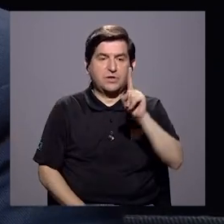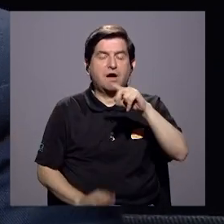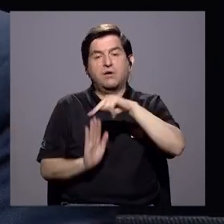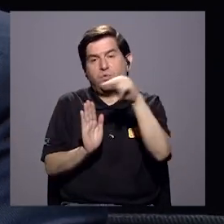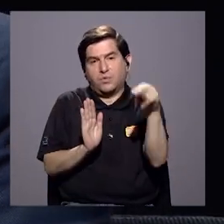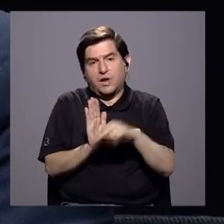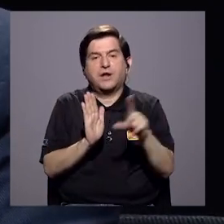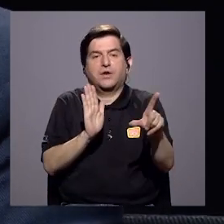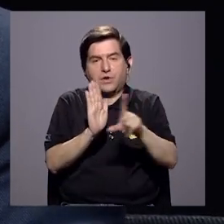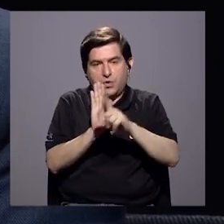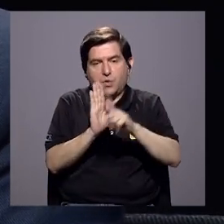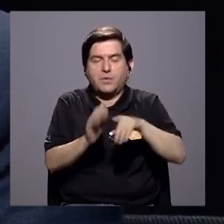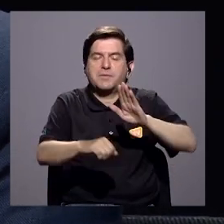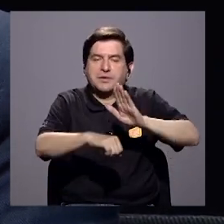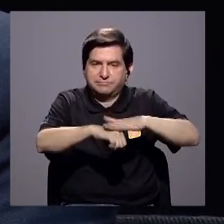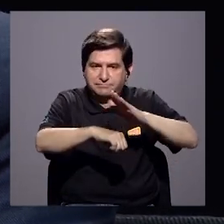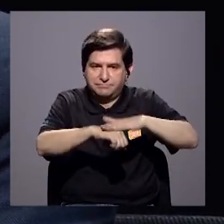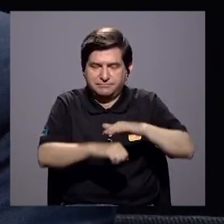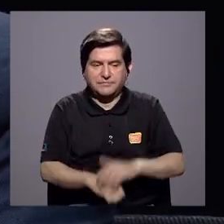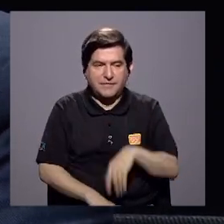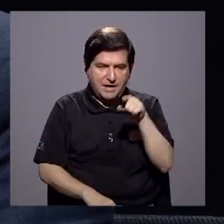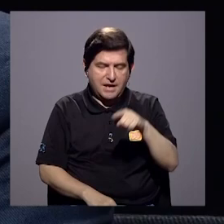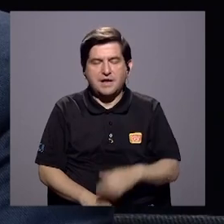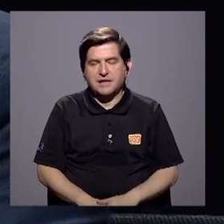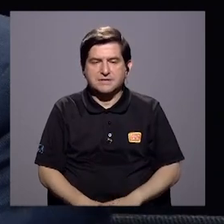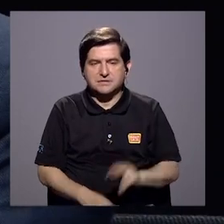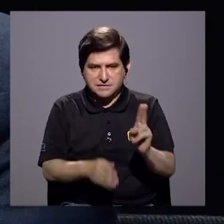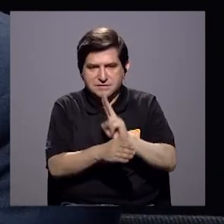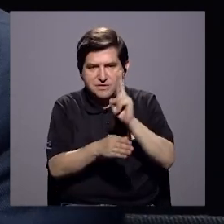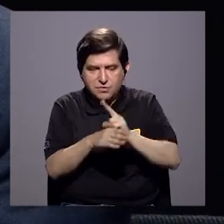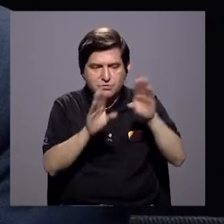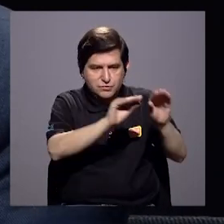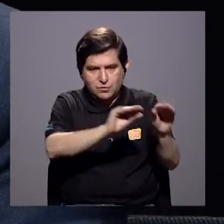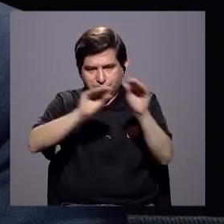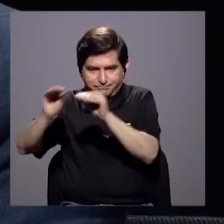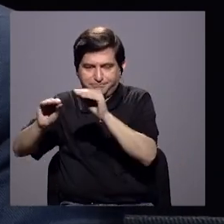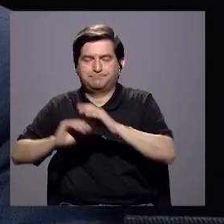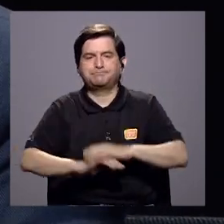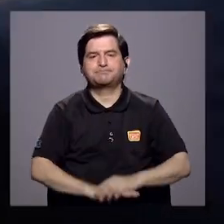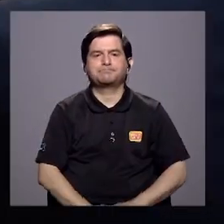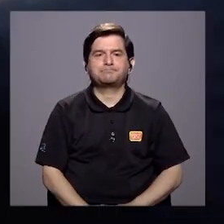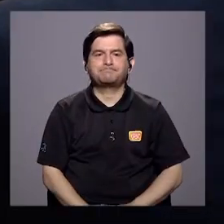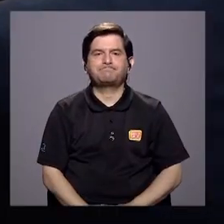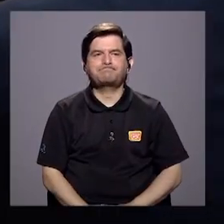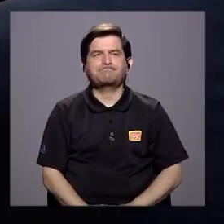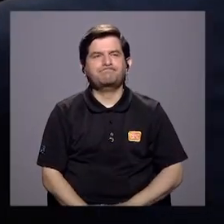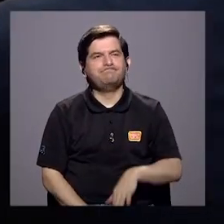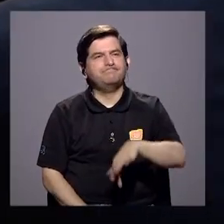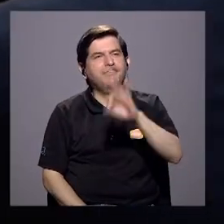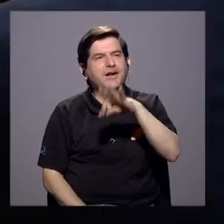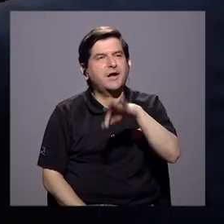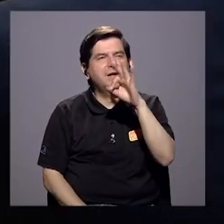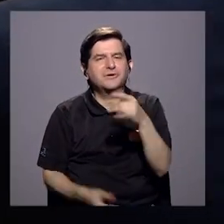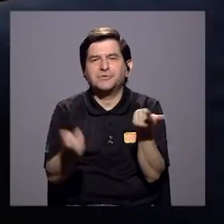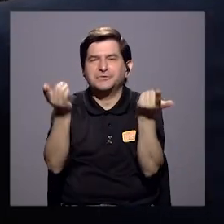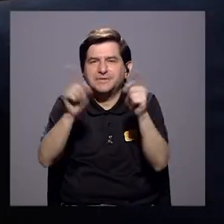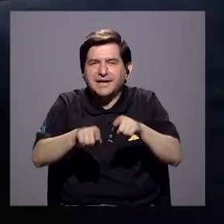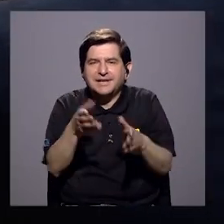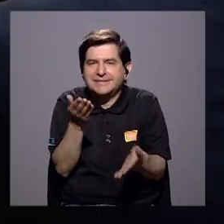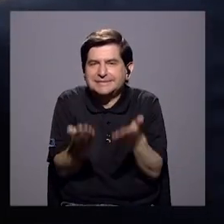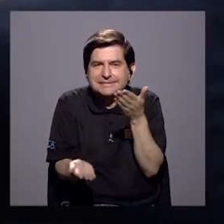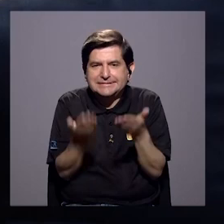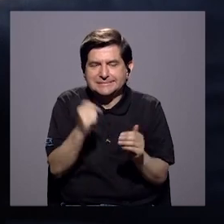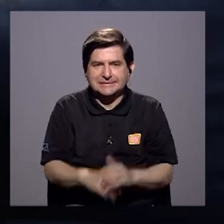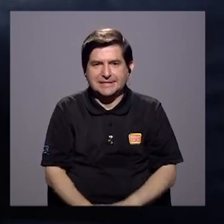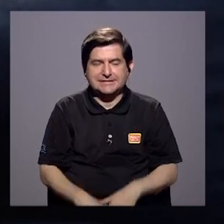norma legal que faculte este tratamiento que es la transferencia entonces nos podríamos encontrar ante un caso donde